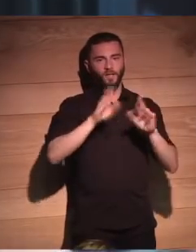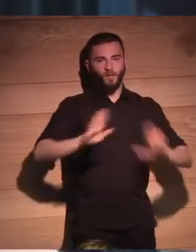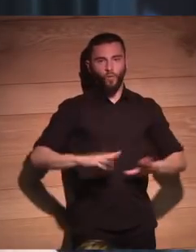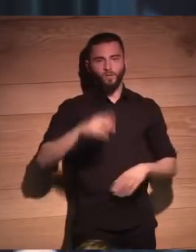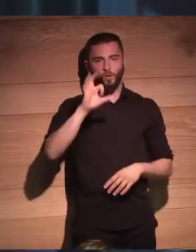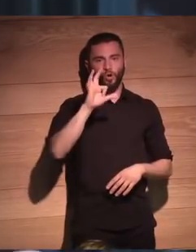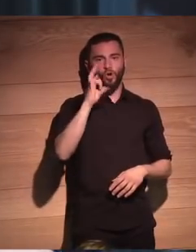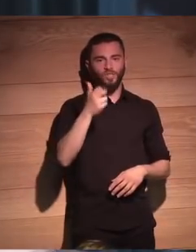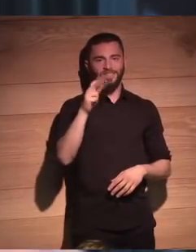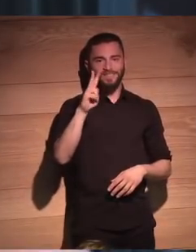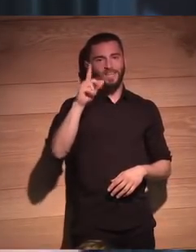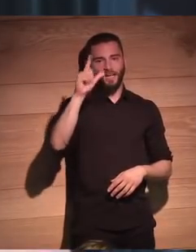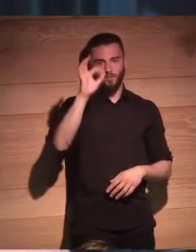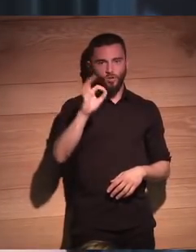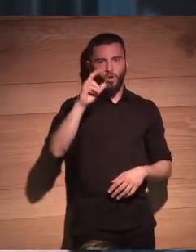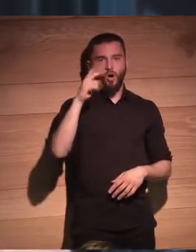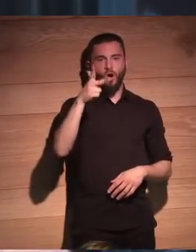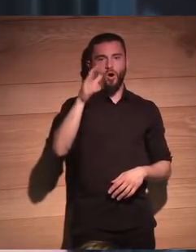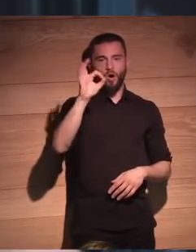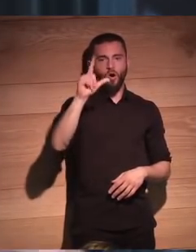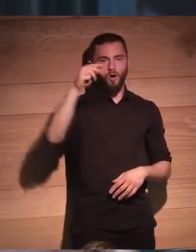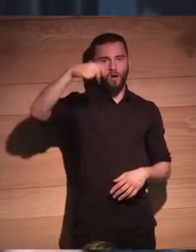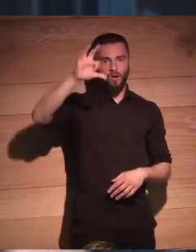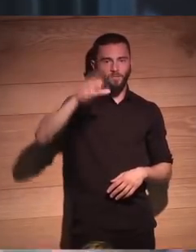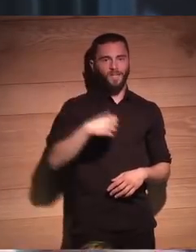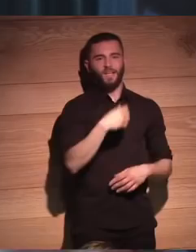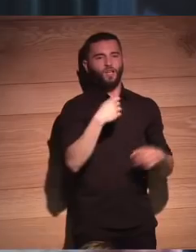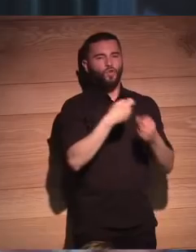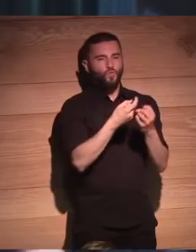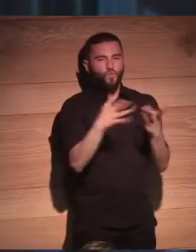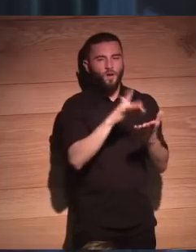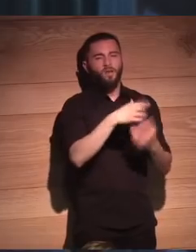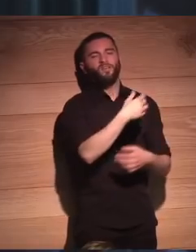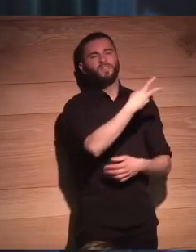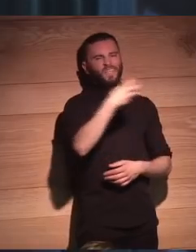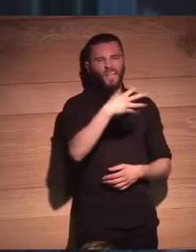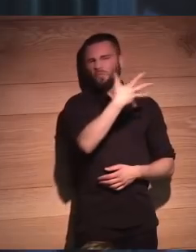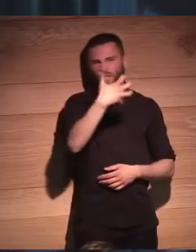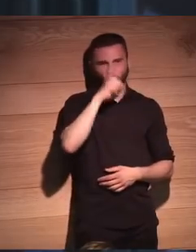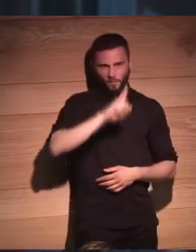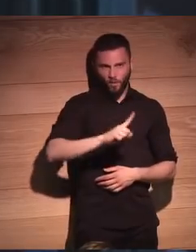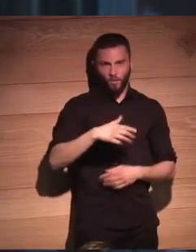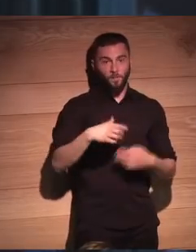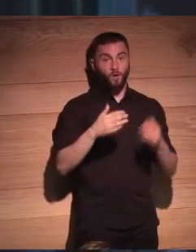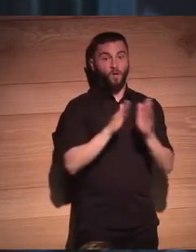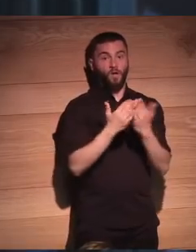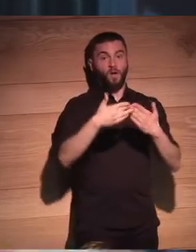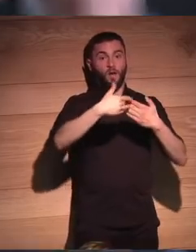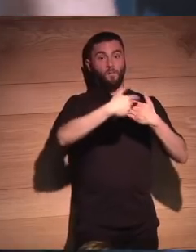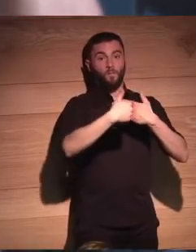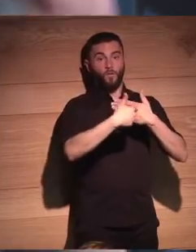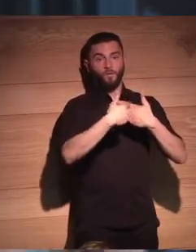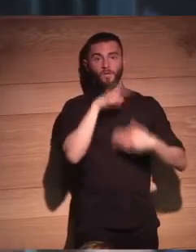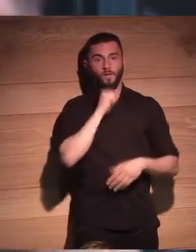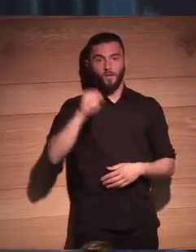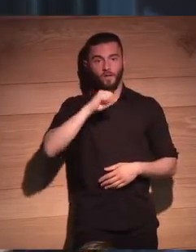Holmes. De hecho, creo que es el número 300 de detective cómico, 500, no me acuerdo el número redondo, en la portada, que es magnífica, conoce a Sherlock Holmes y